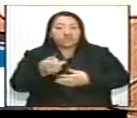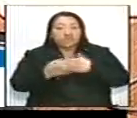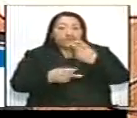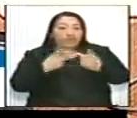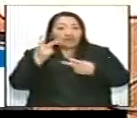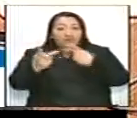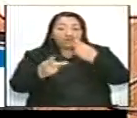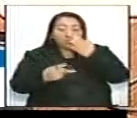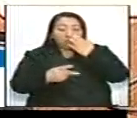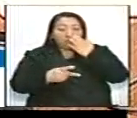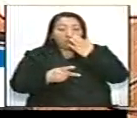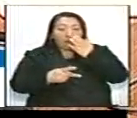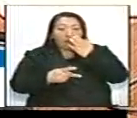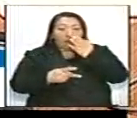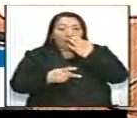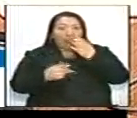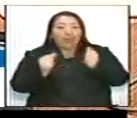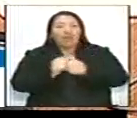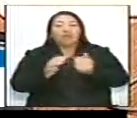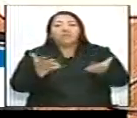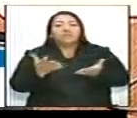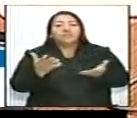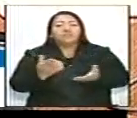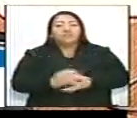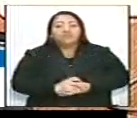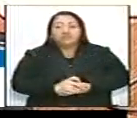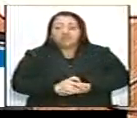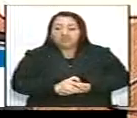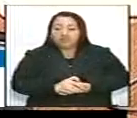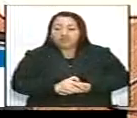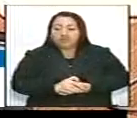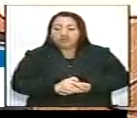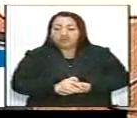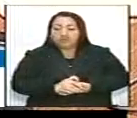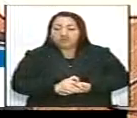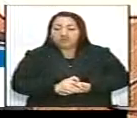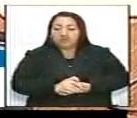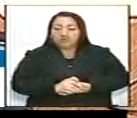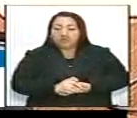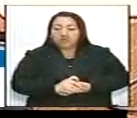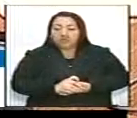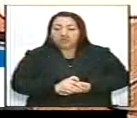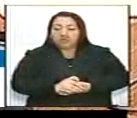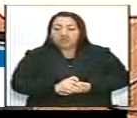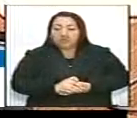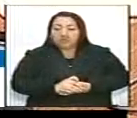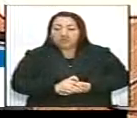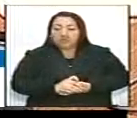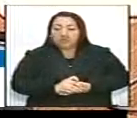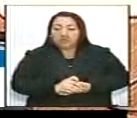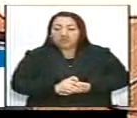visitas domiciliarias a través de los agentes comunitarios de salud.